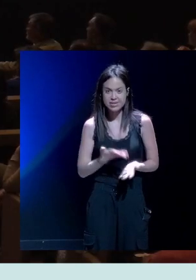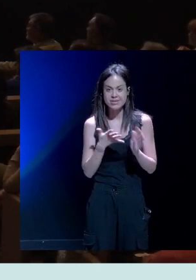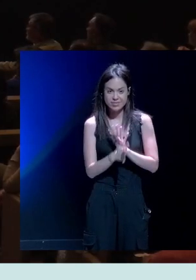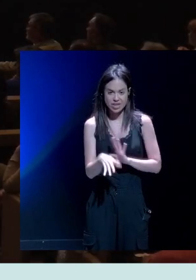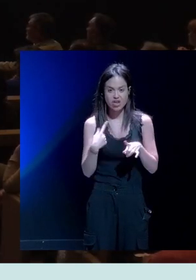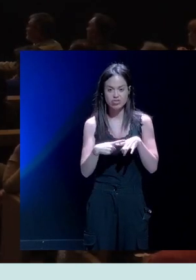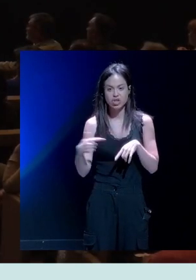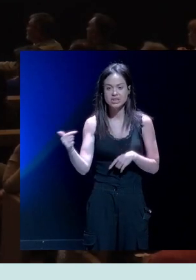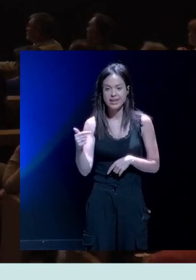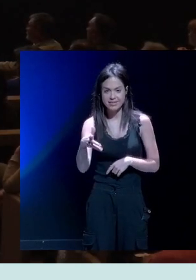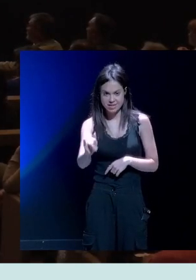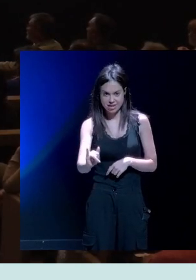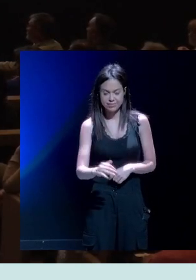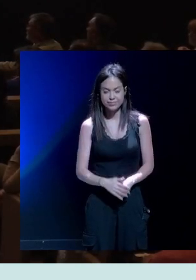defectos.